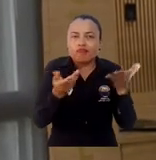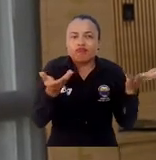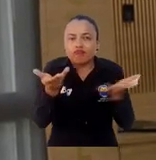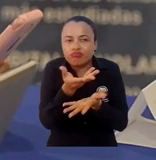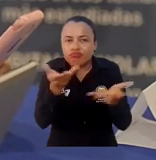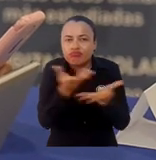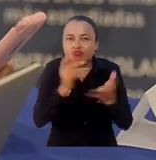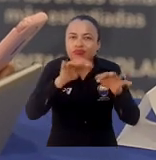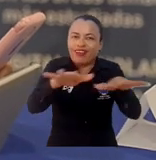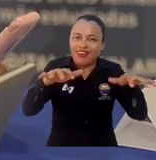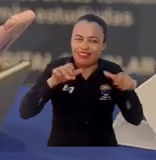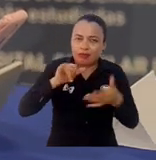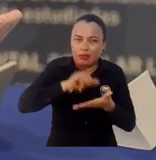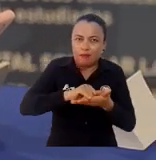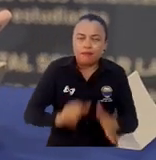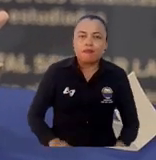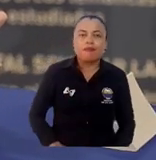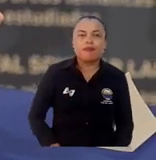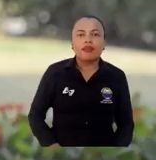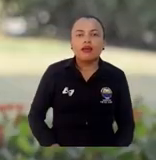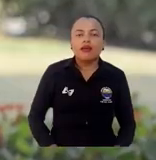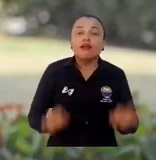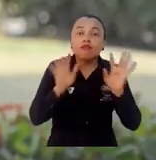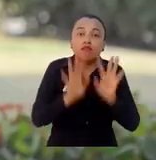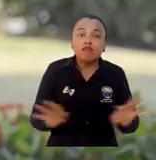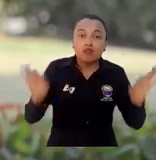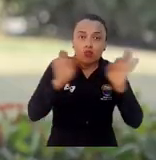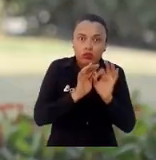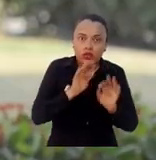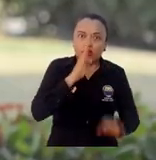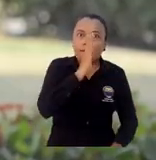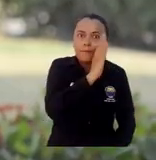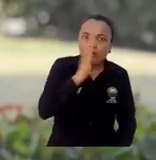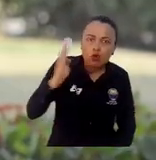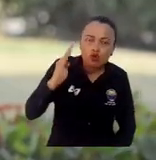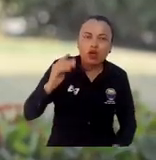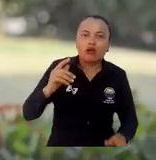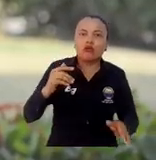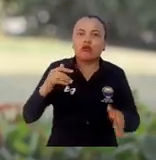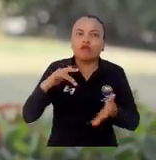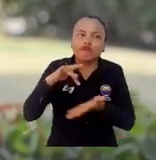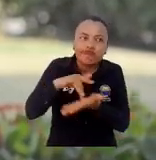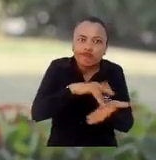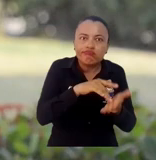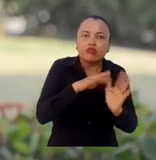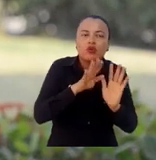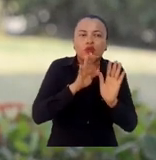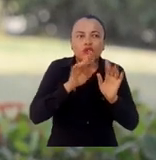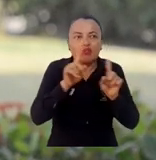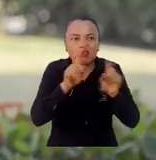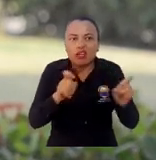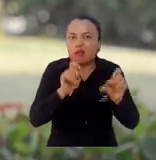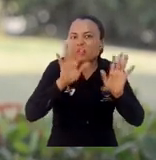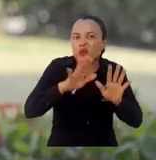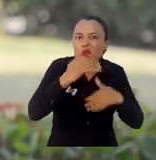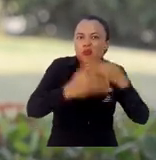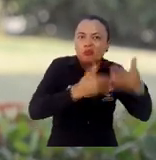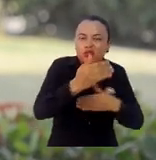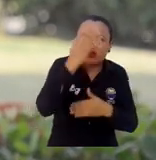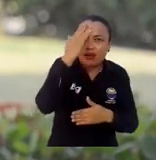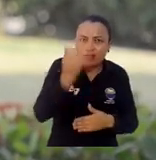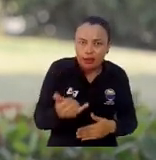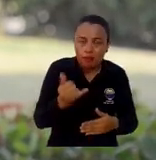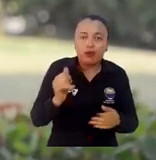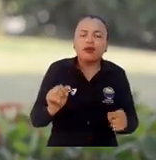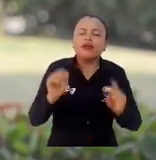algunos de los aspectos tratados durante la asamblea. Es importante que la biblioteca se involucre en todos los procesos académicos e incluso